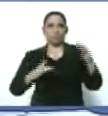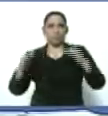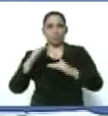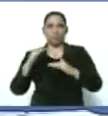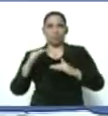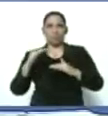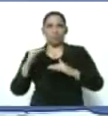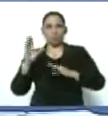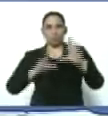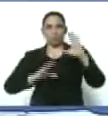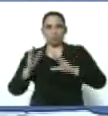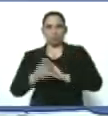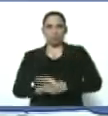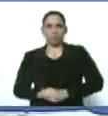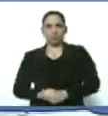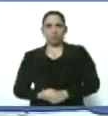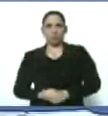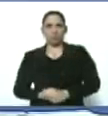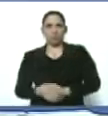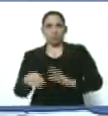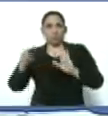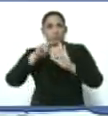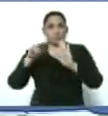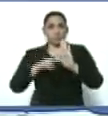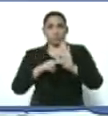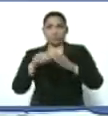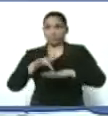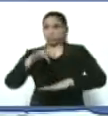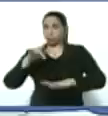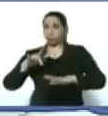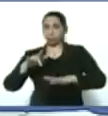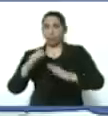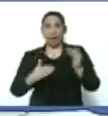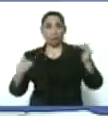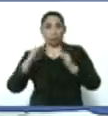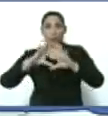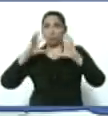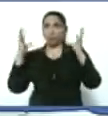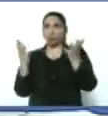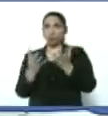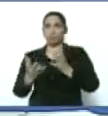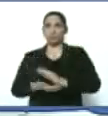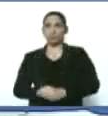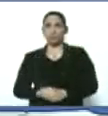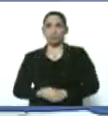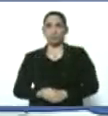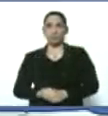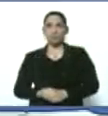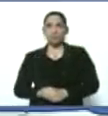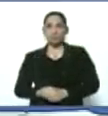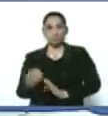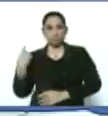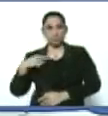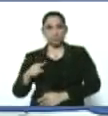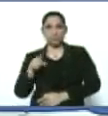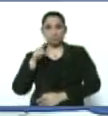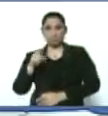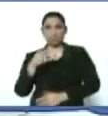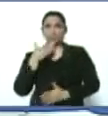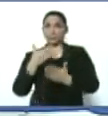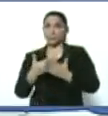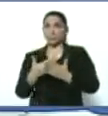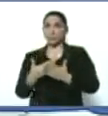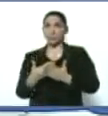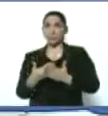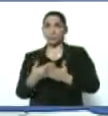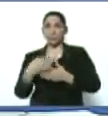científico, de los más altos niveles del mundo, bueno, tener esta exigencia